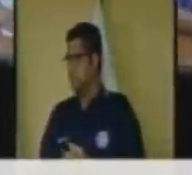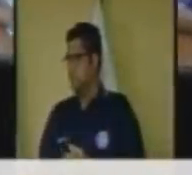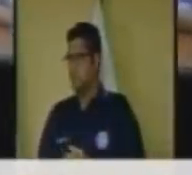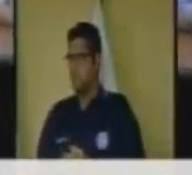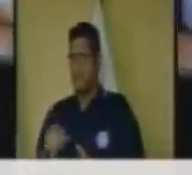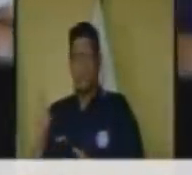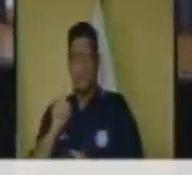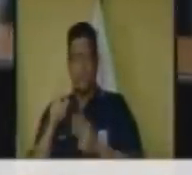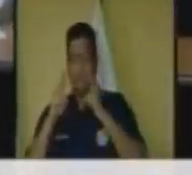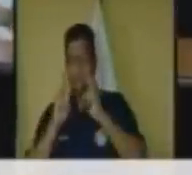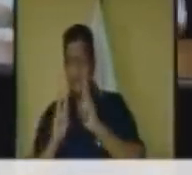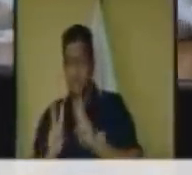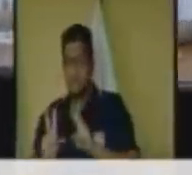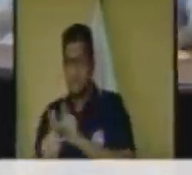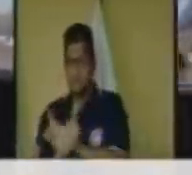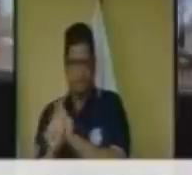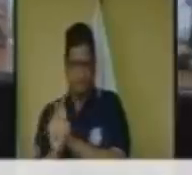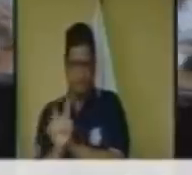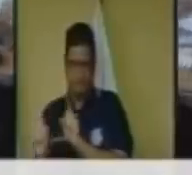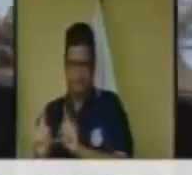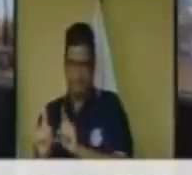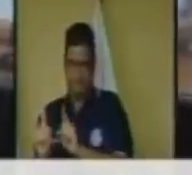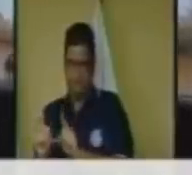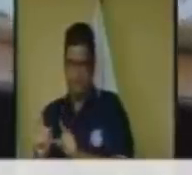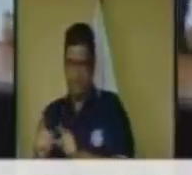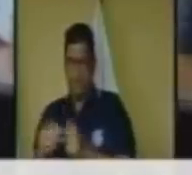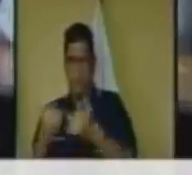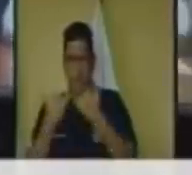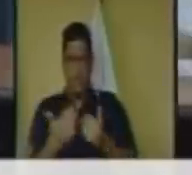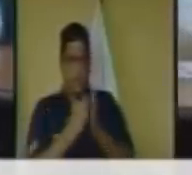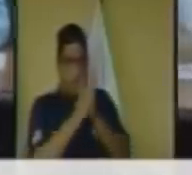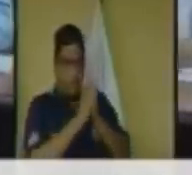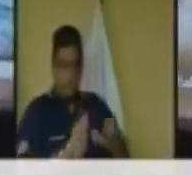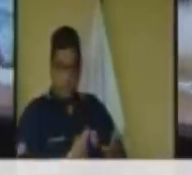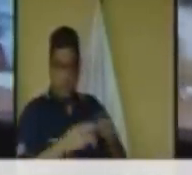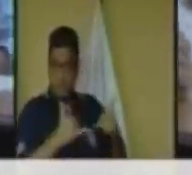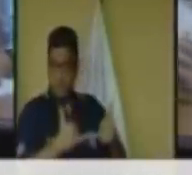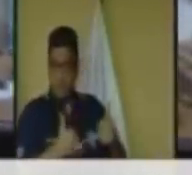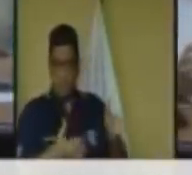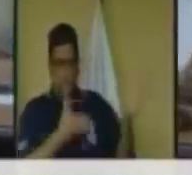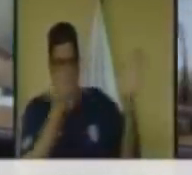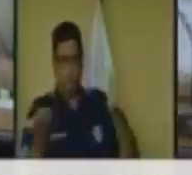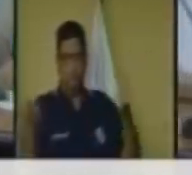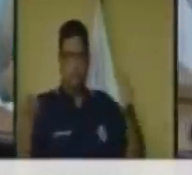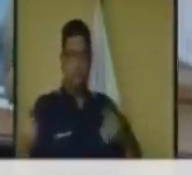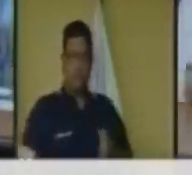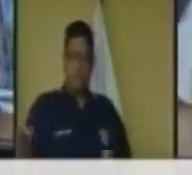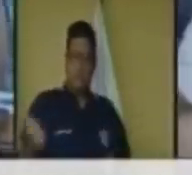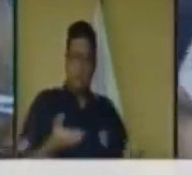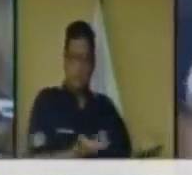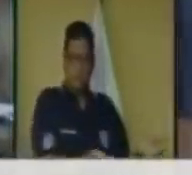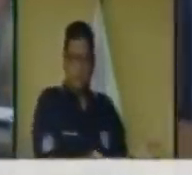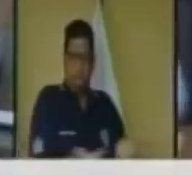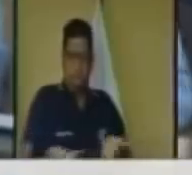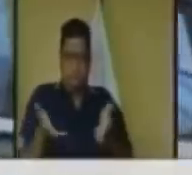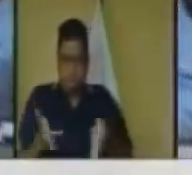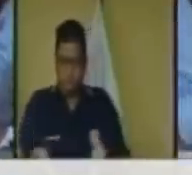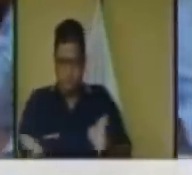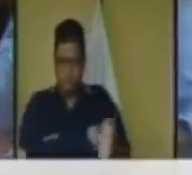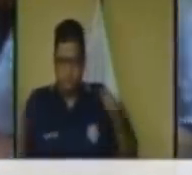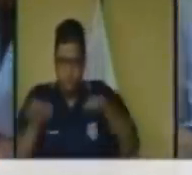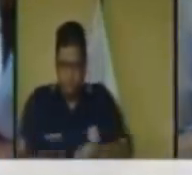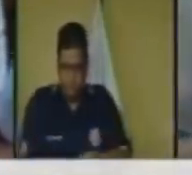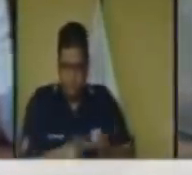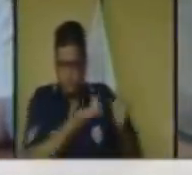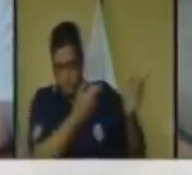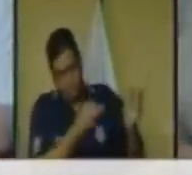velatorio, el entierro es inmediato, ese ya se está efectuando. Y en realidad se hace